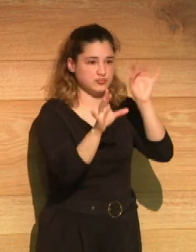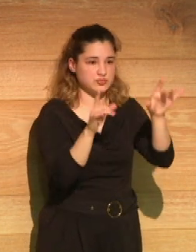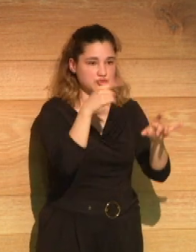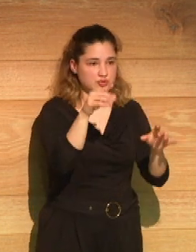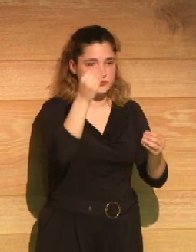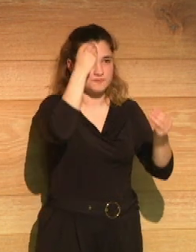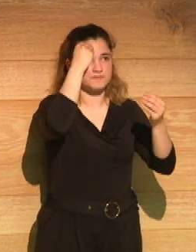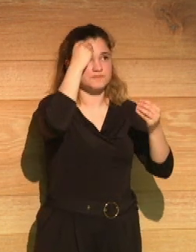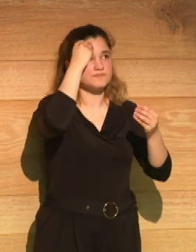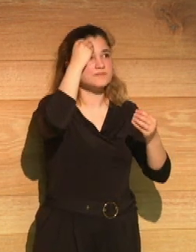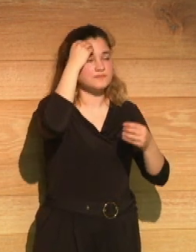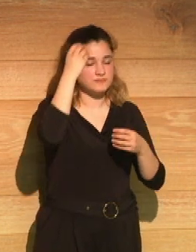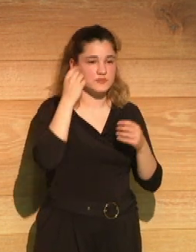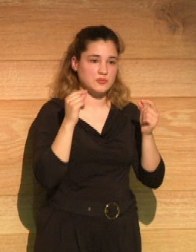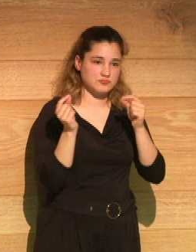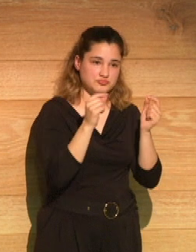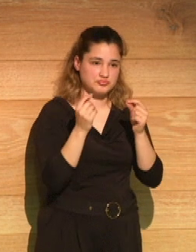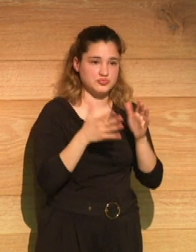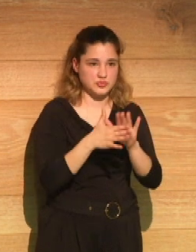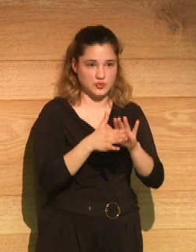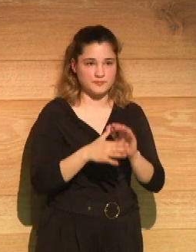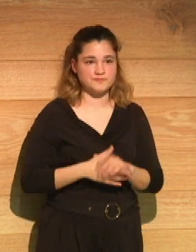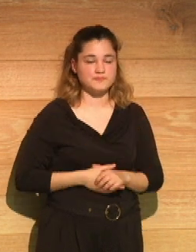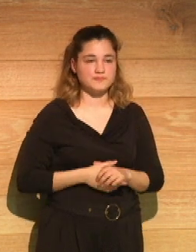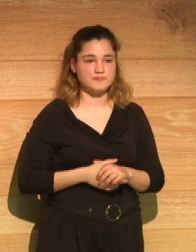la discusión. Ahora bien,